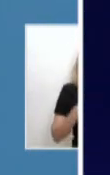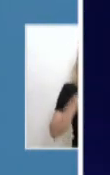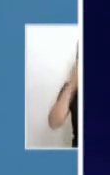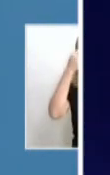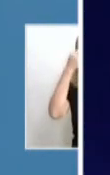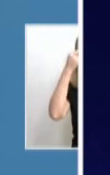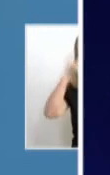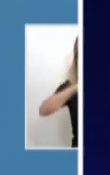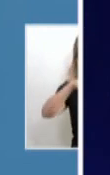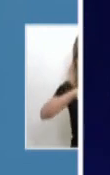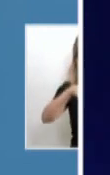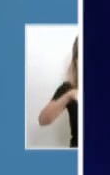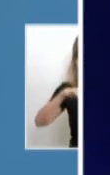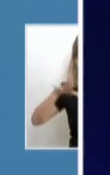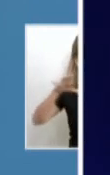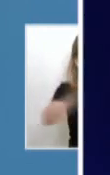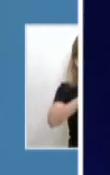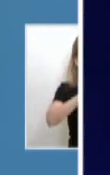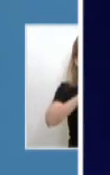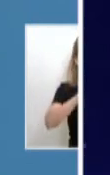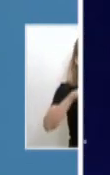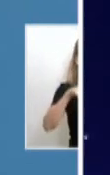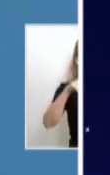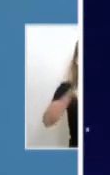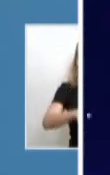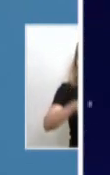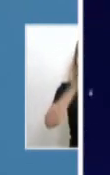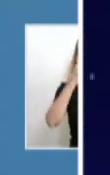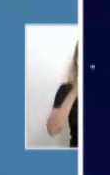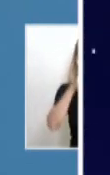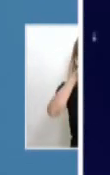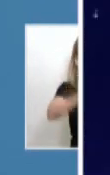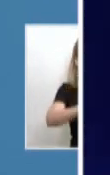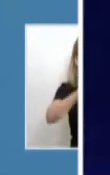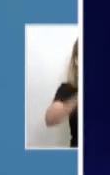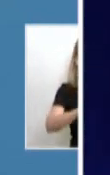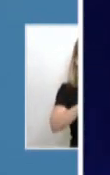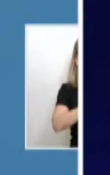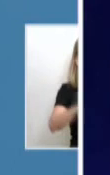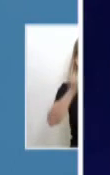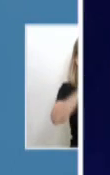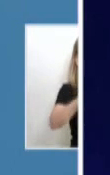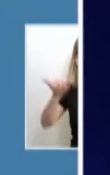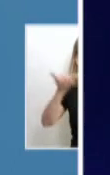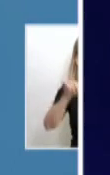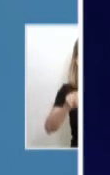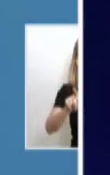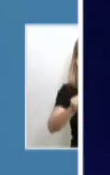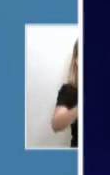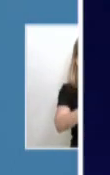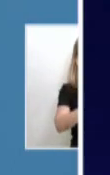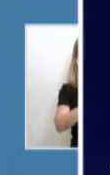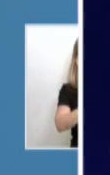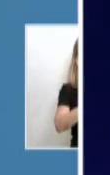construcción en lote propio o de un familiar directo. Este fue, digamos, el punto clave del presidente y además un detalle,